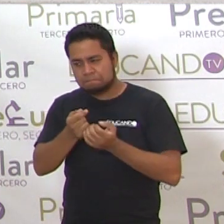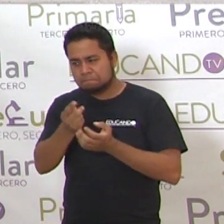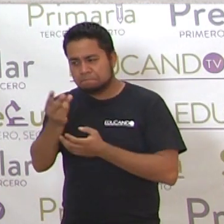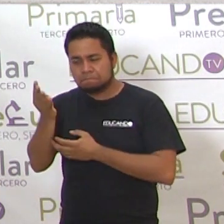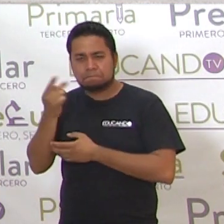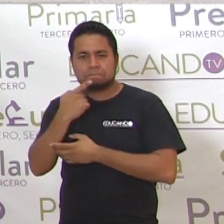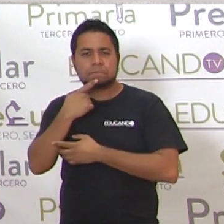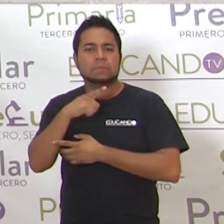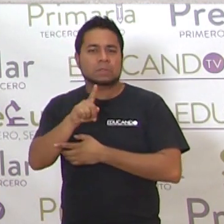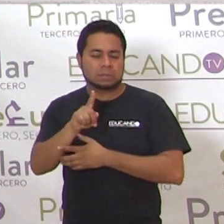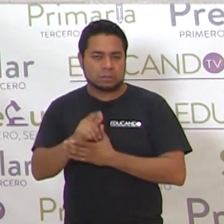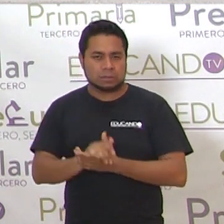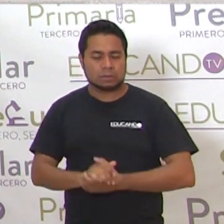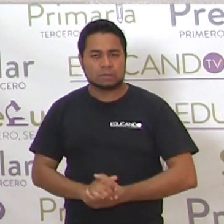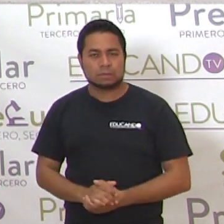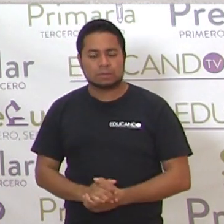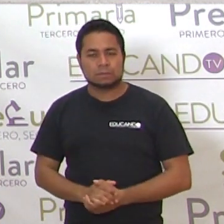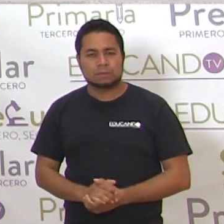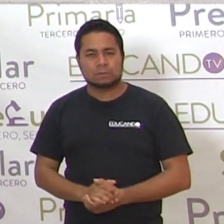como